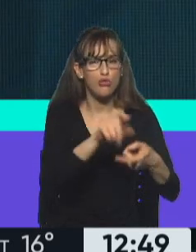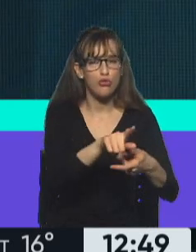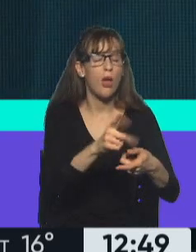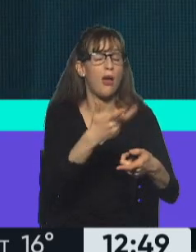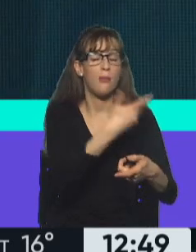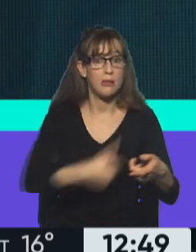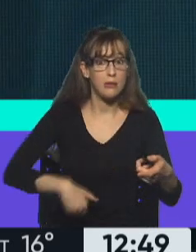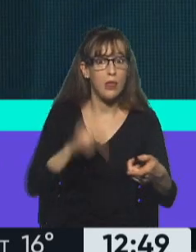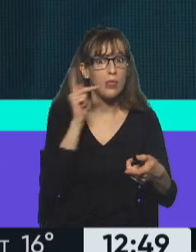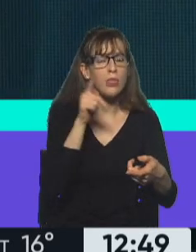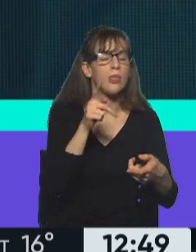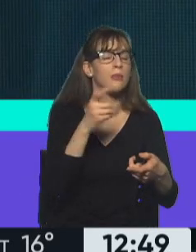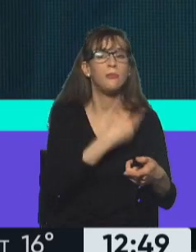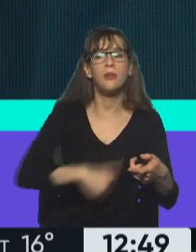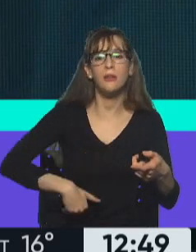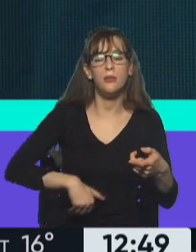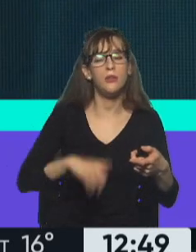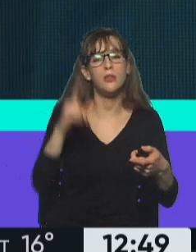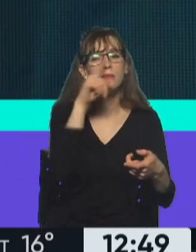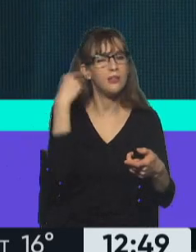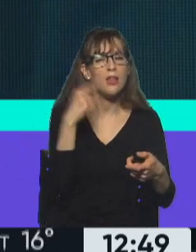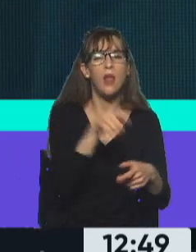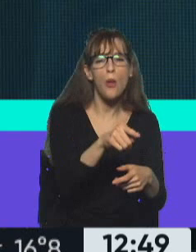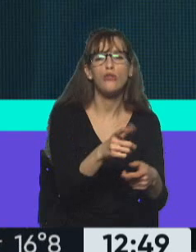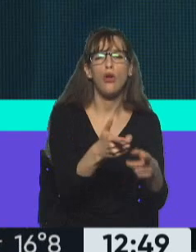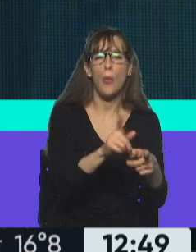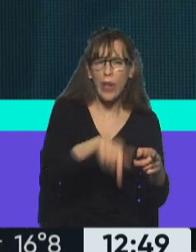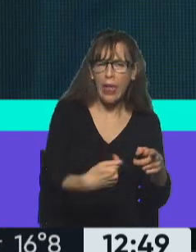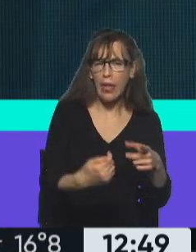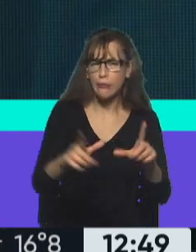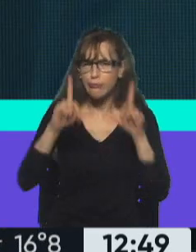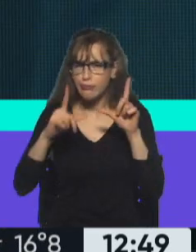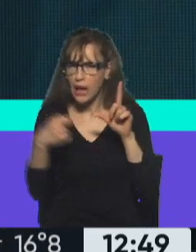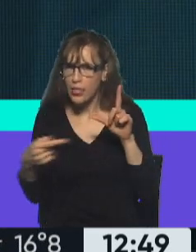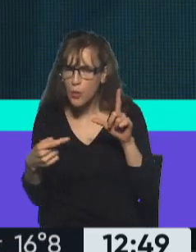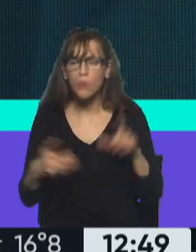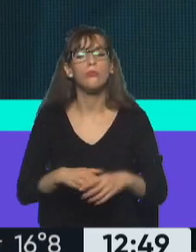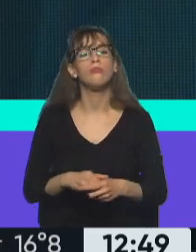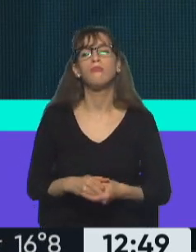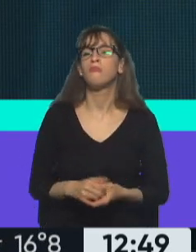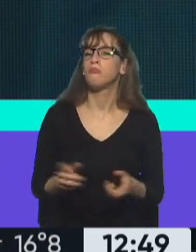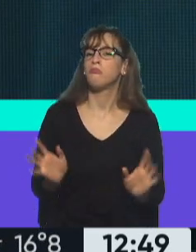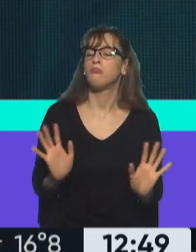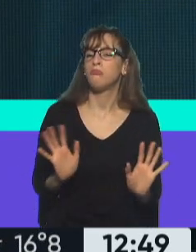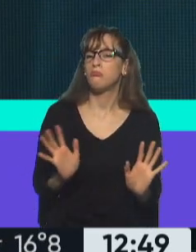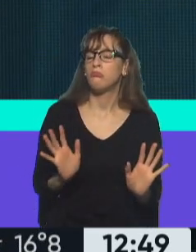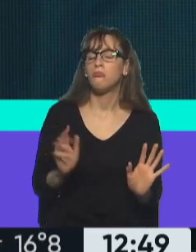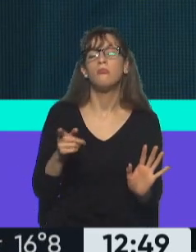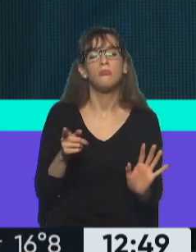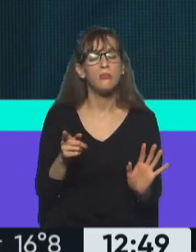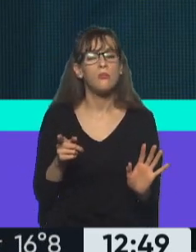ni mis consultoras ni las consultoras colegas amigas con la que pedíamos iconos consultamos nos hablamos mucho entre nosotros